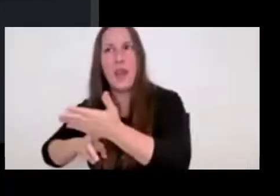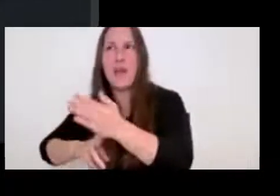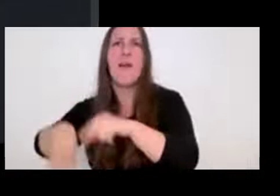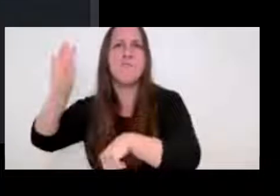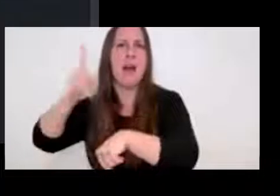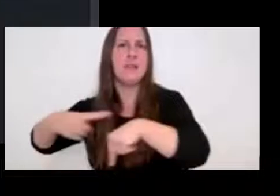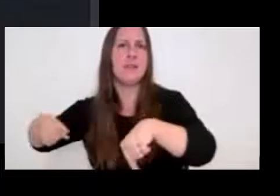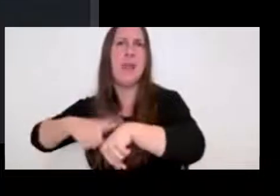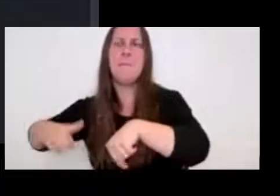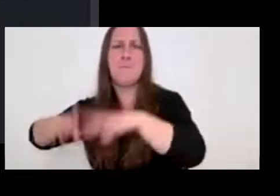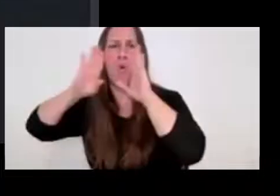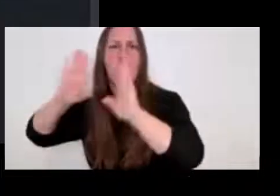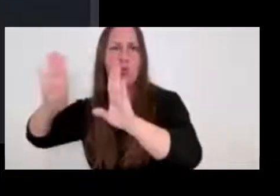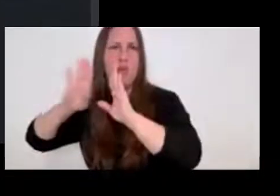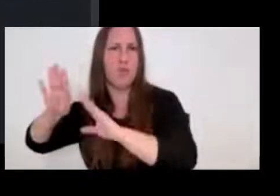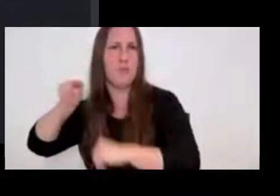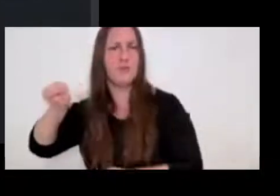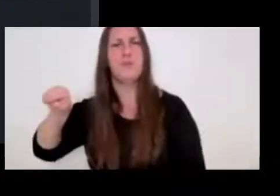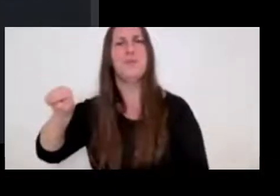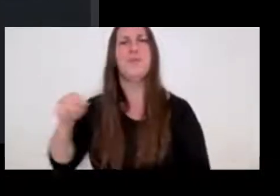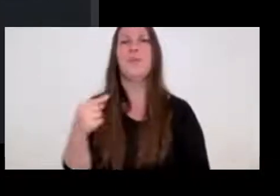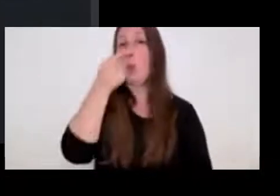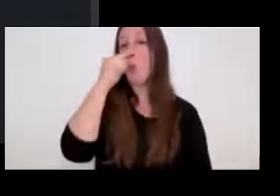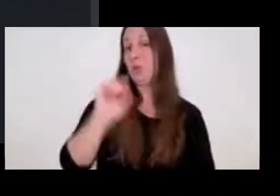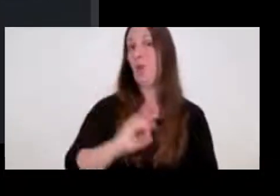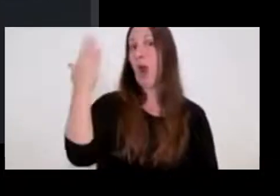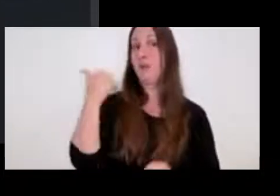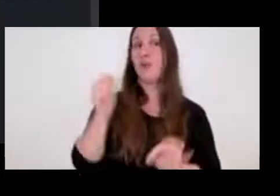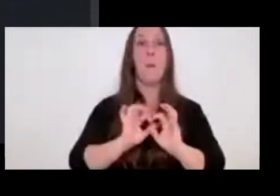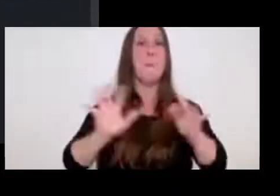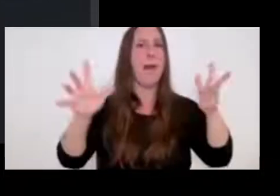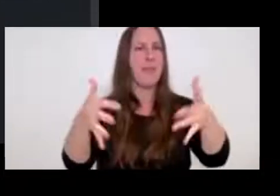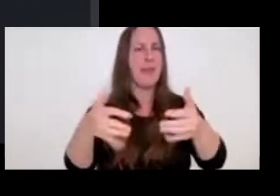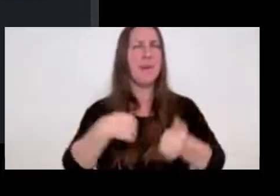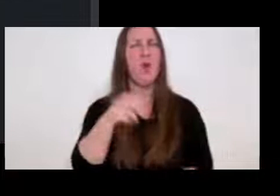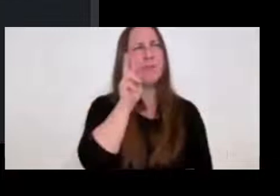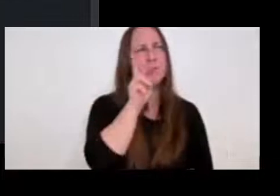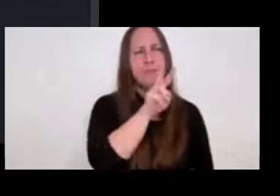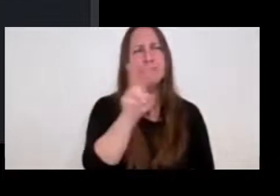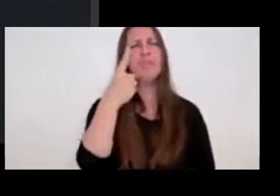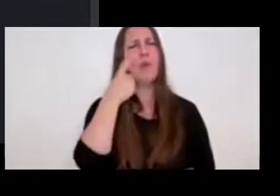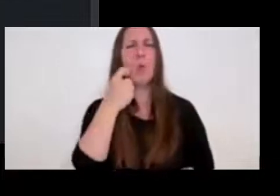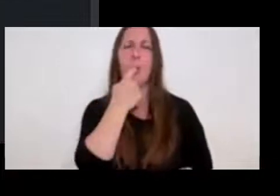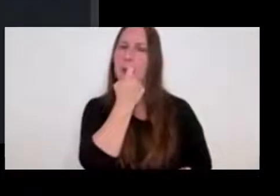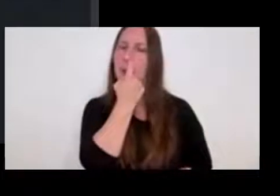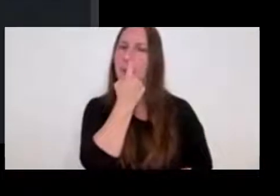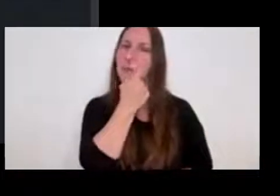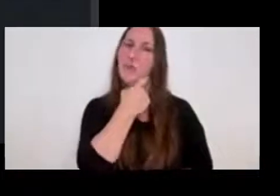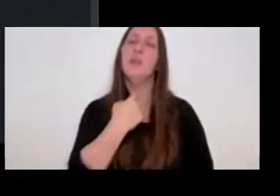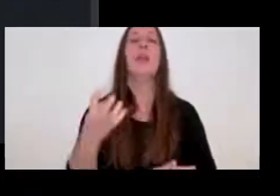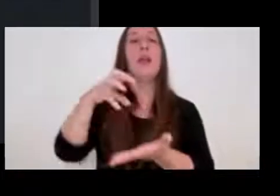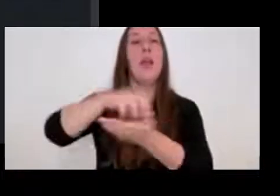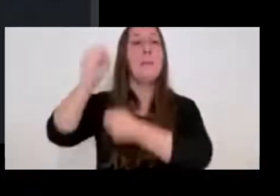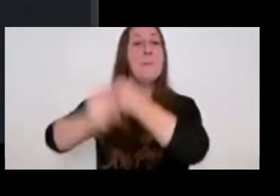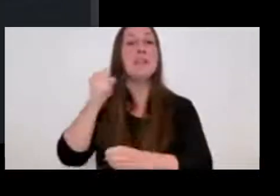más tiempo. Y en este último año de la pandemia, lo que yo fui notando, que muchas empresas tuvieron que desprender de personal